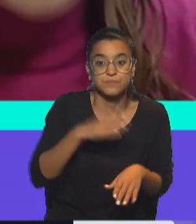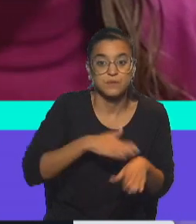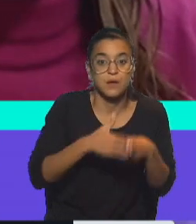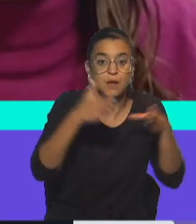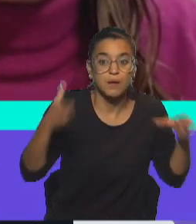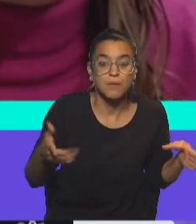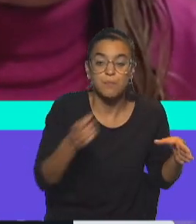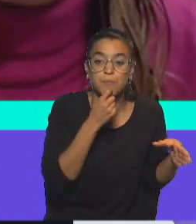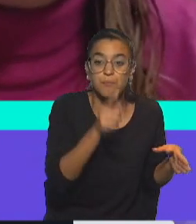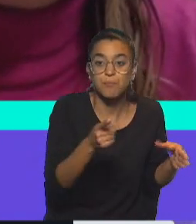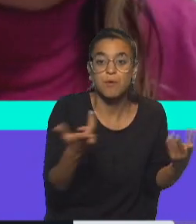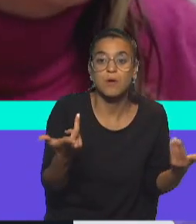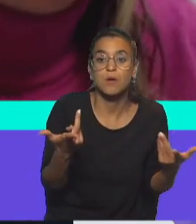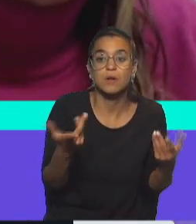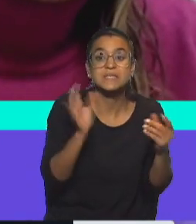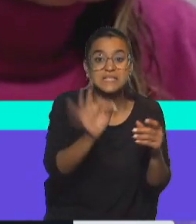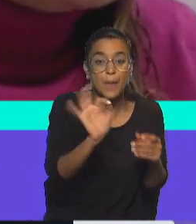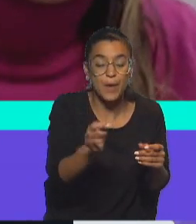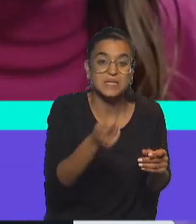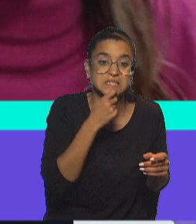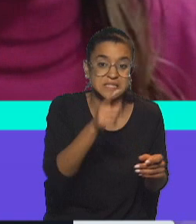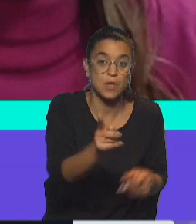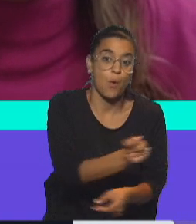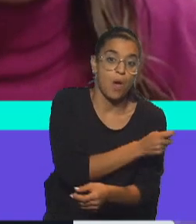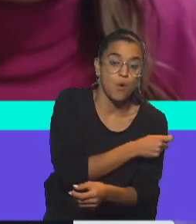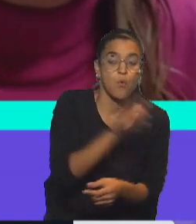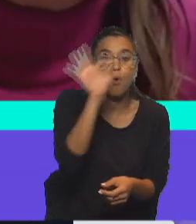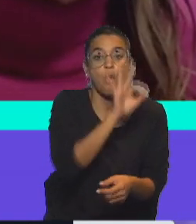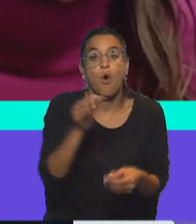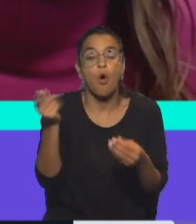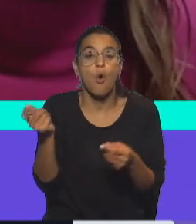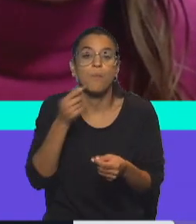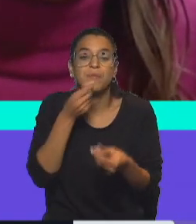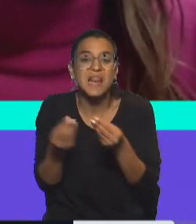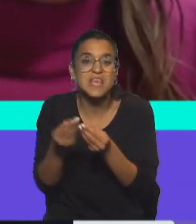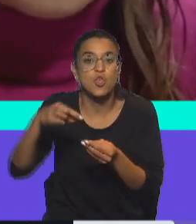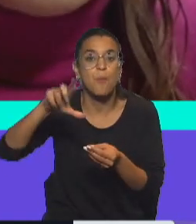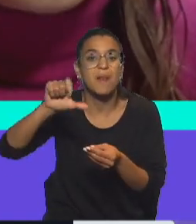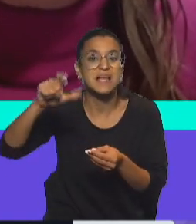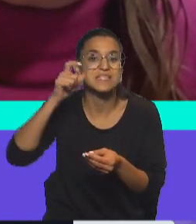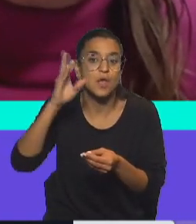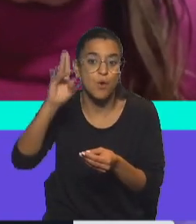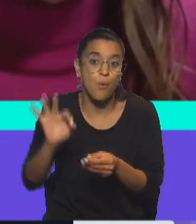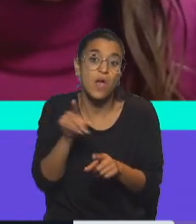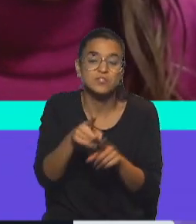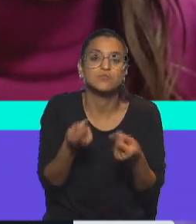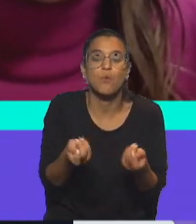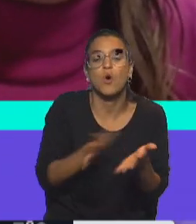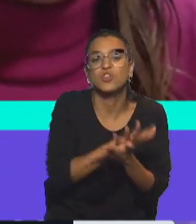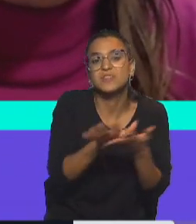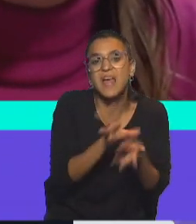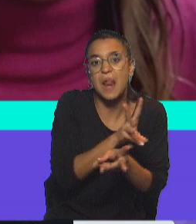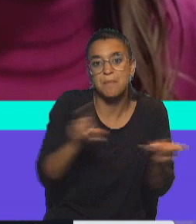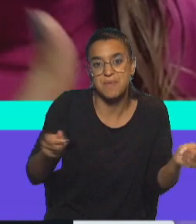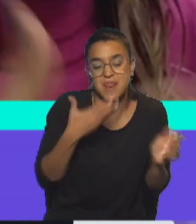del ciego, que básicamente consiste en saber si recibiste vacuna o recibiste placebo, eso se da cuando se termina el estudio. En muchos